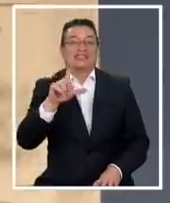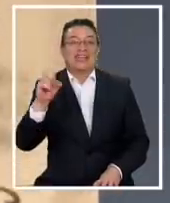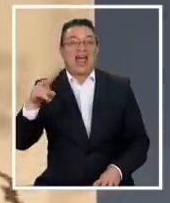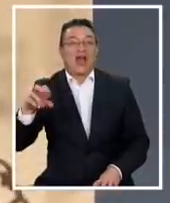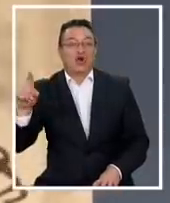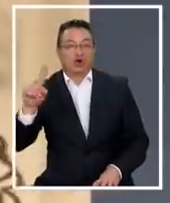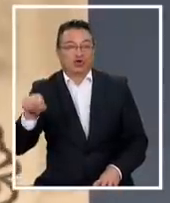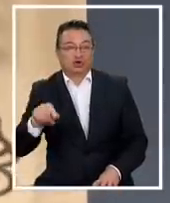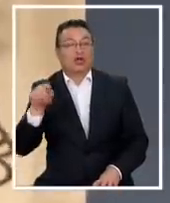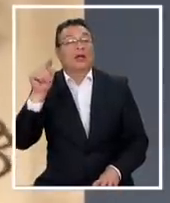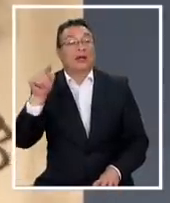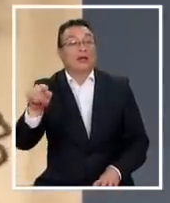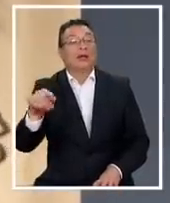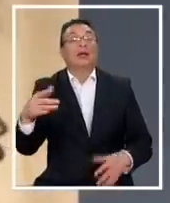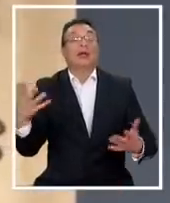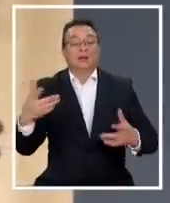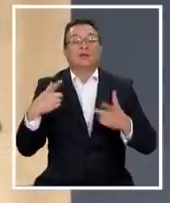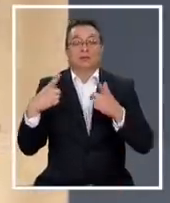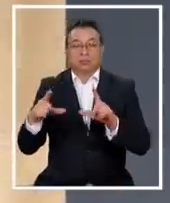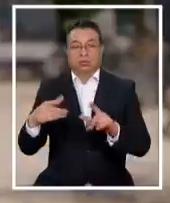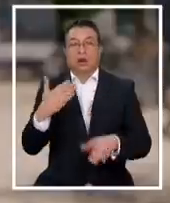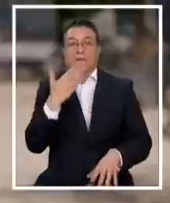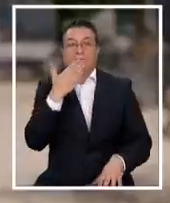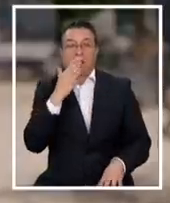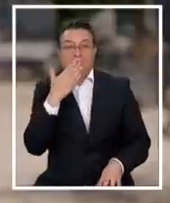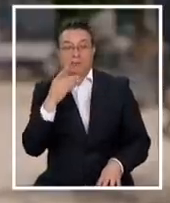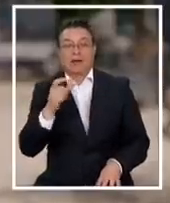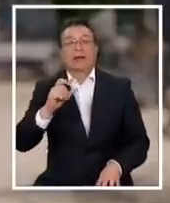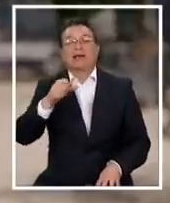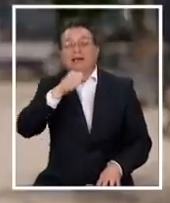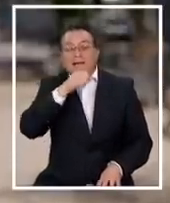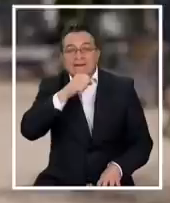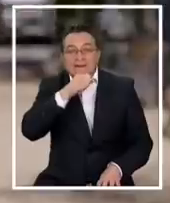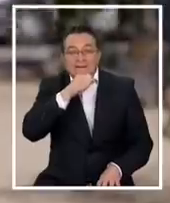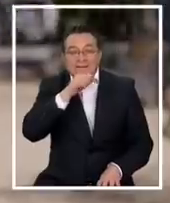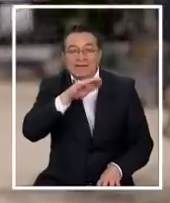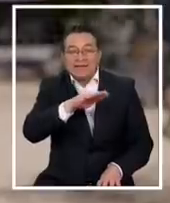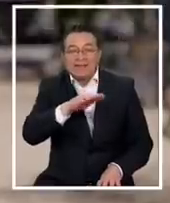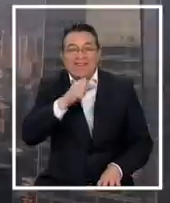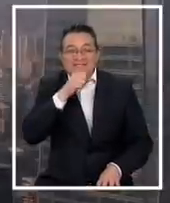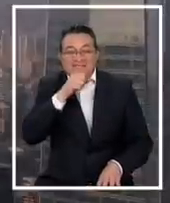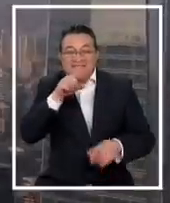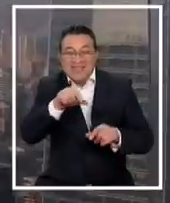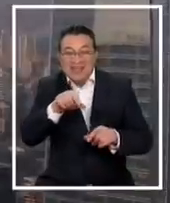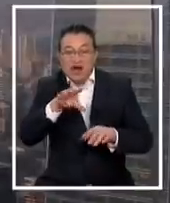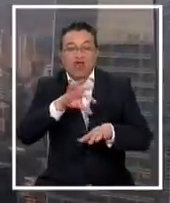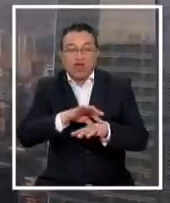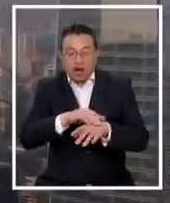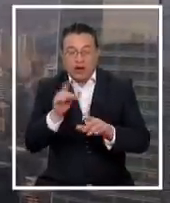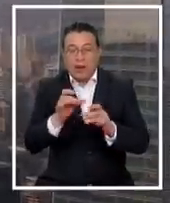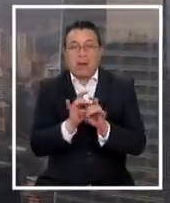Rómulo Gallegos, con el que acreditó su especialidad en geriatría y gerontología.